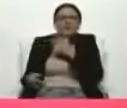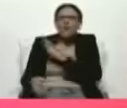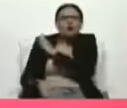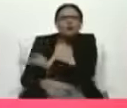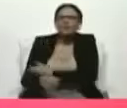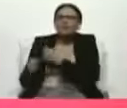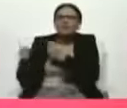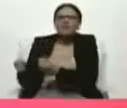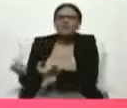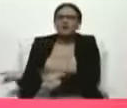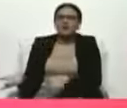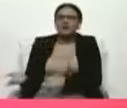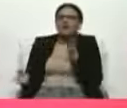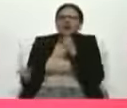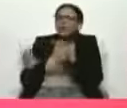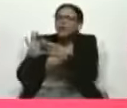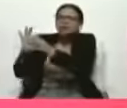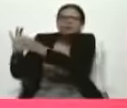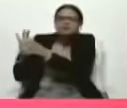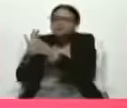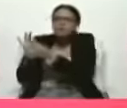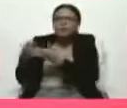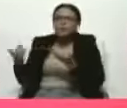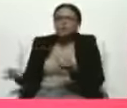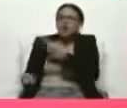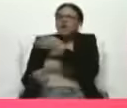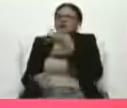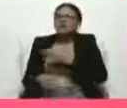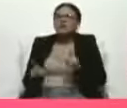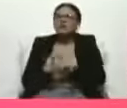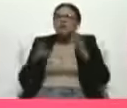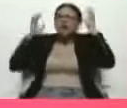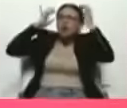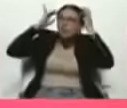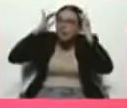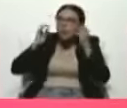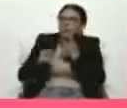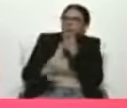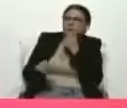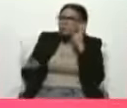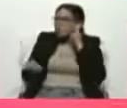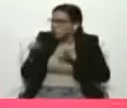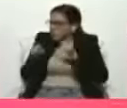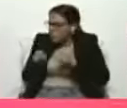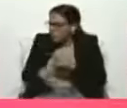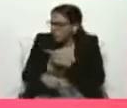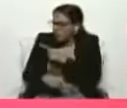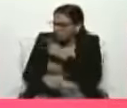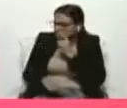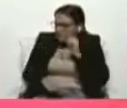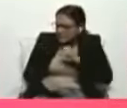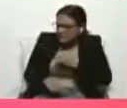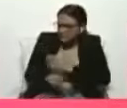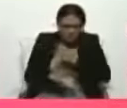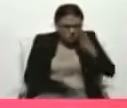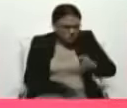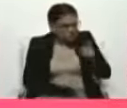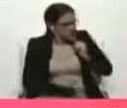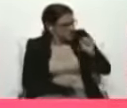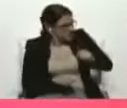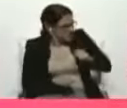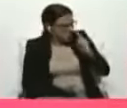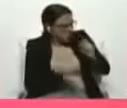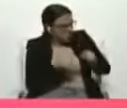Entonces, señor opositor, la tranquilidad te la garantizamos nosotros. Señor que nunca, señora que nunca ha votado,